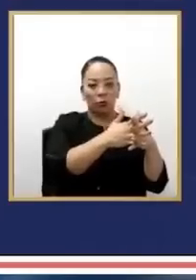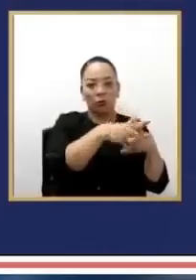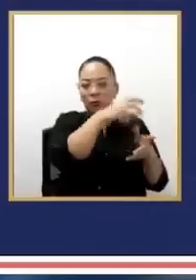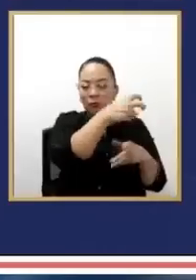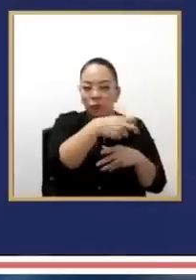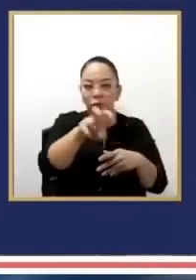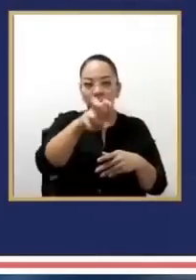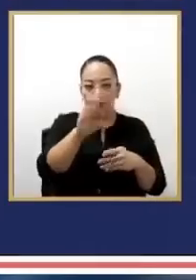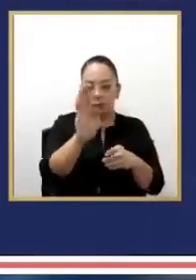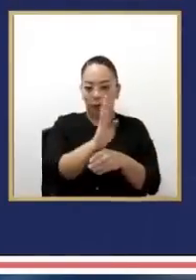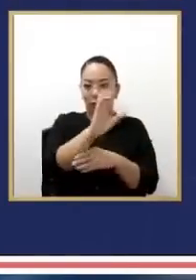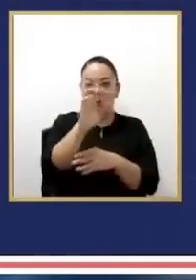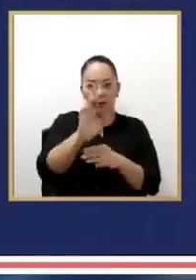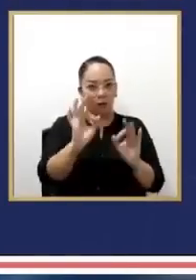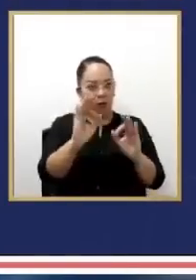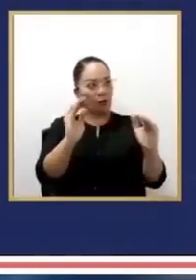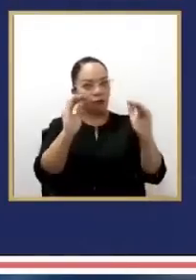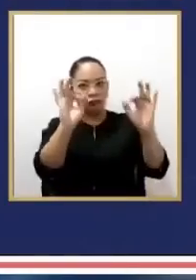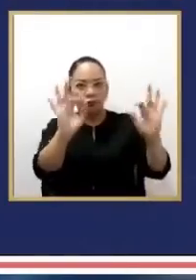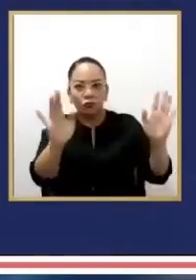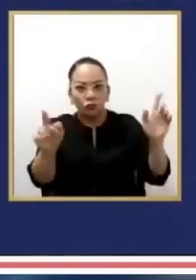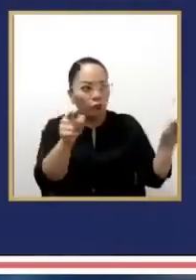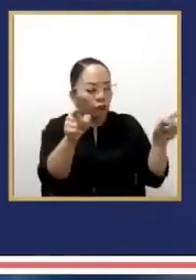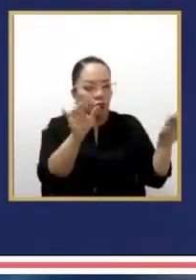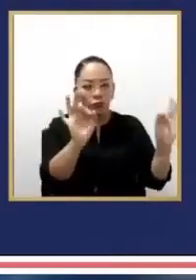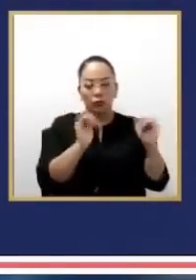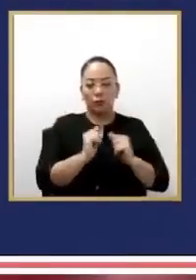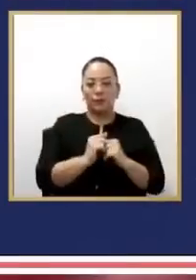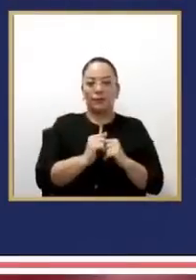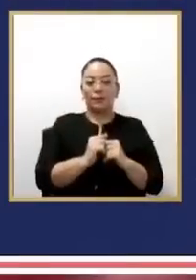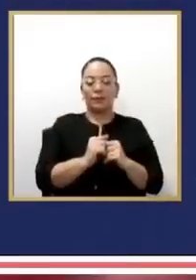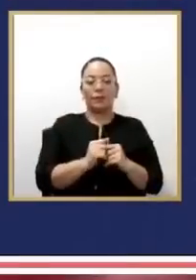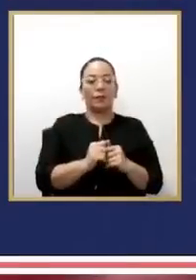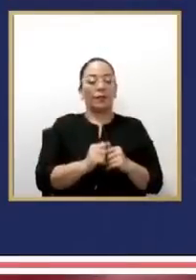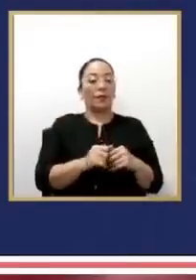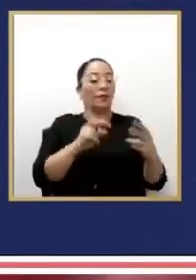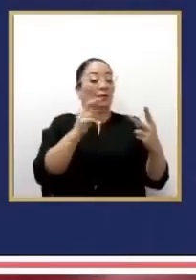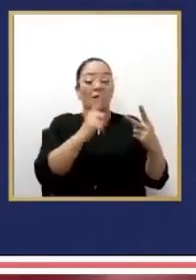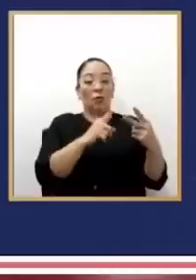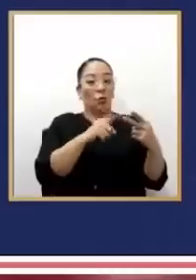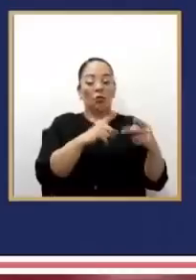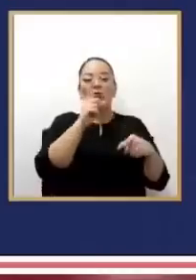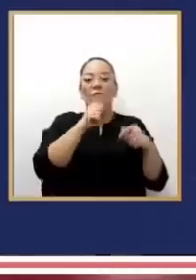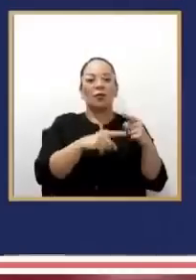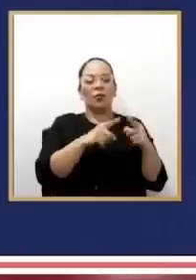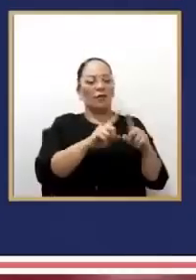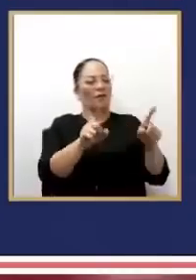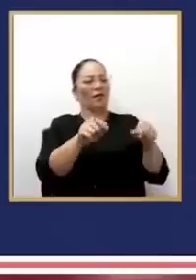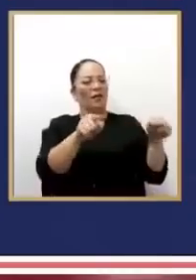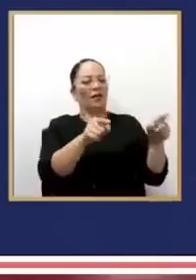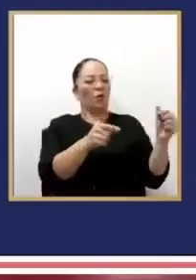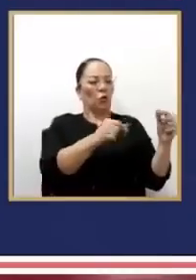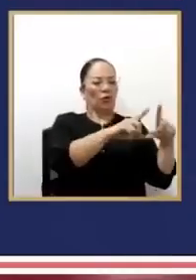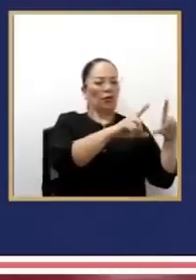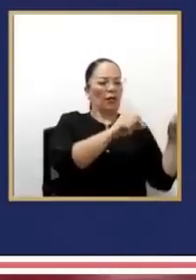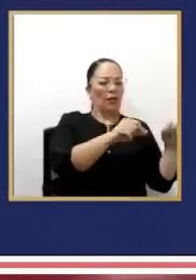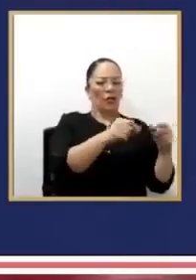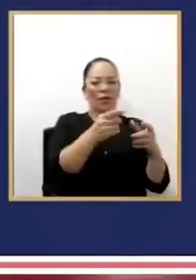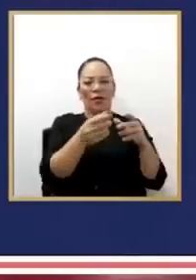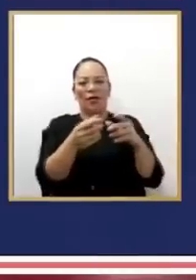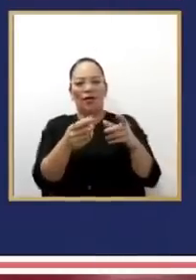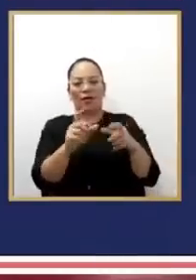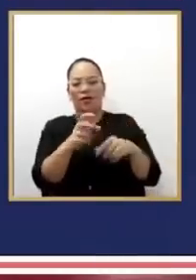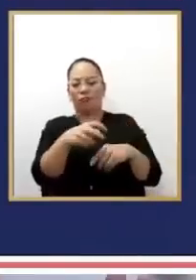en Costa Rica. Segundo, que no se supo diferenciar entre lo que es de contado y en efectivo. O sea, no es que llegó